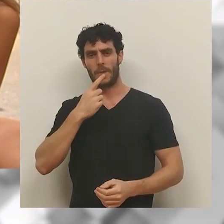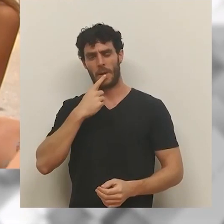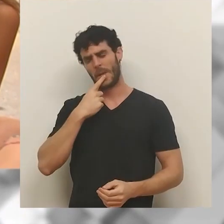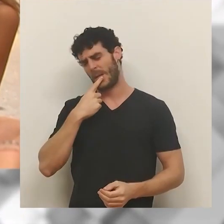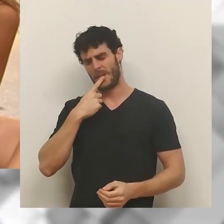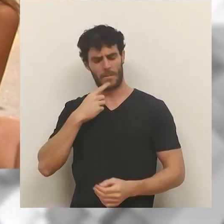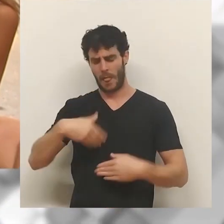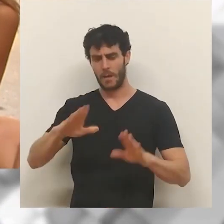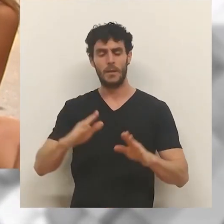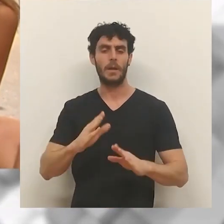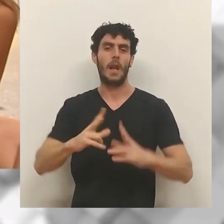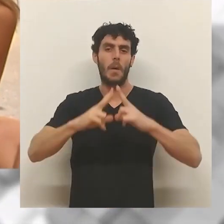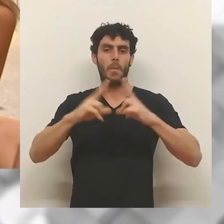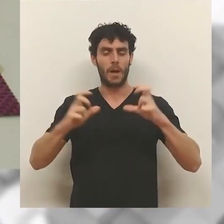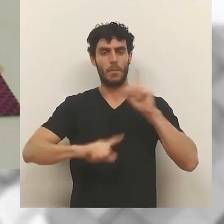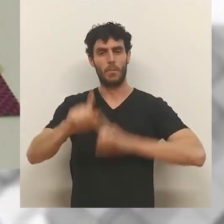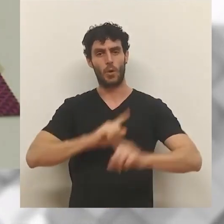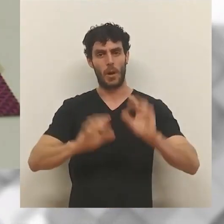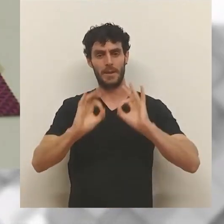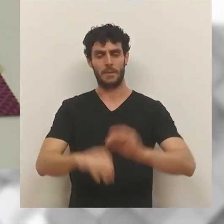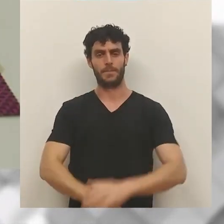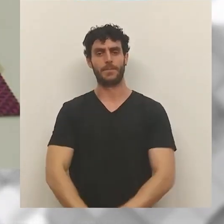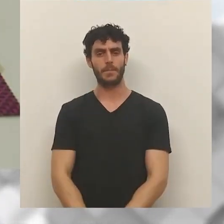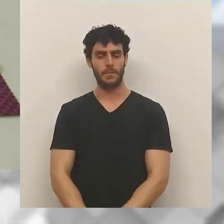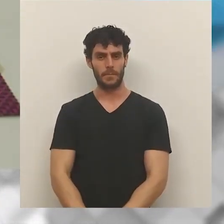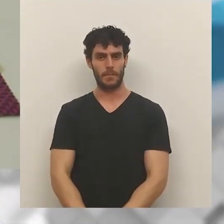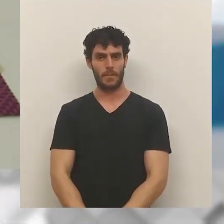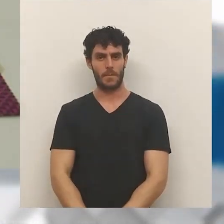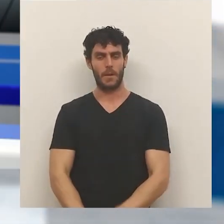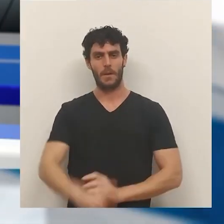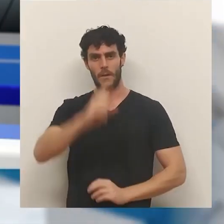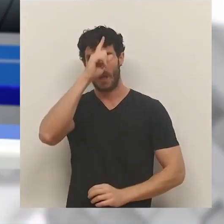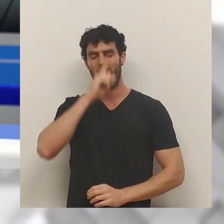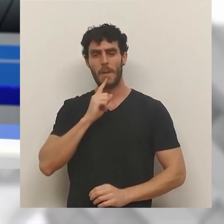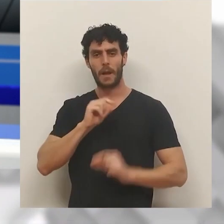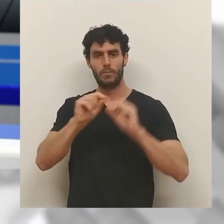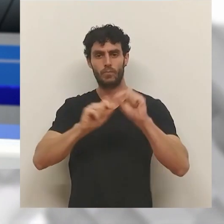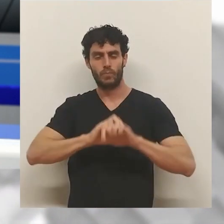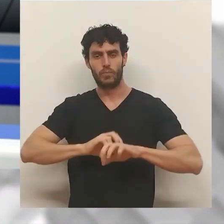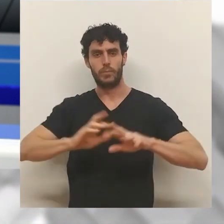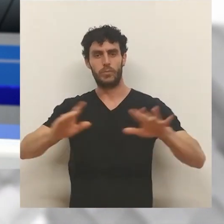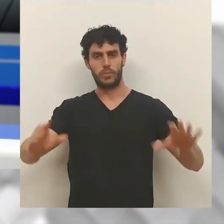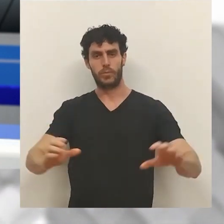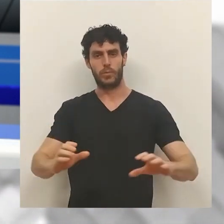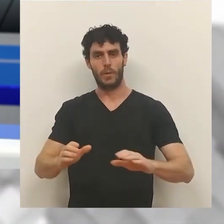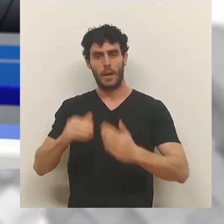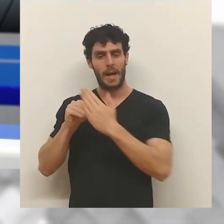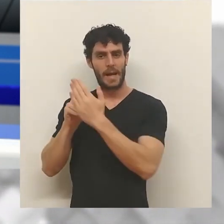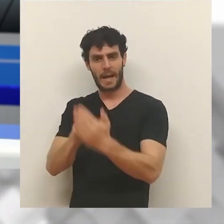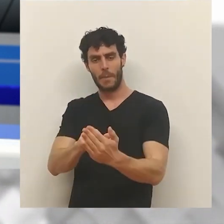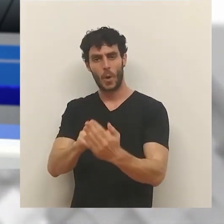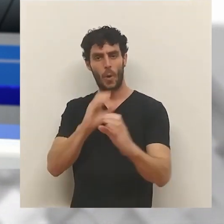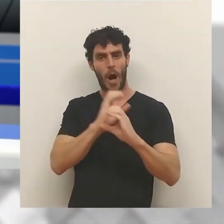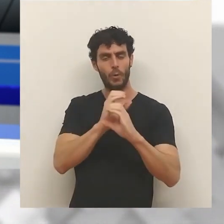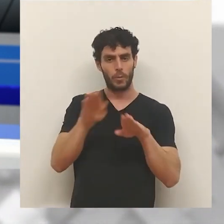Las calorías, asegura, están sobrevaloradas y la obesidad es un problema. La imagen se hizo viral. Un